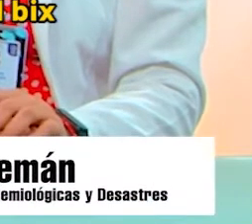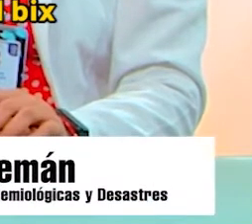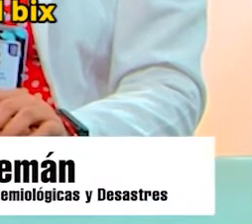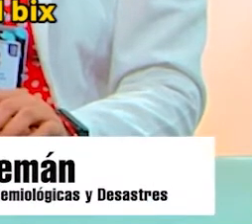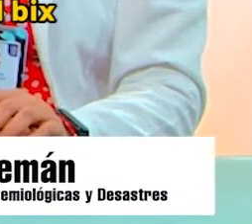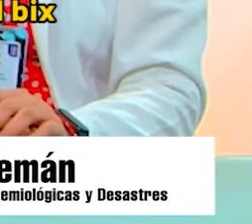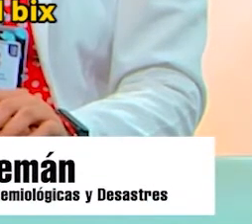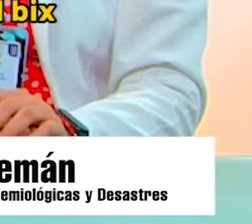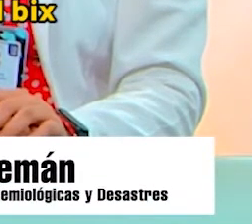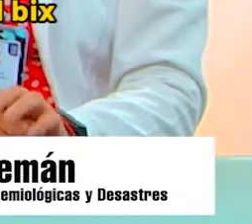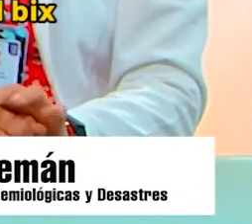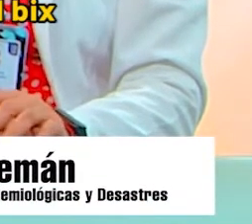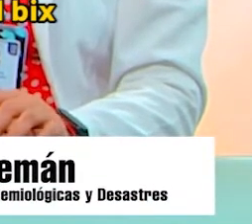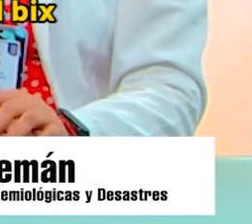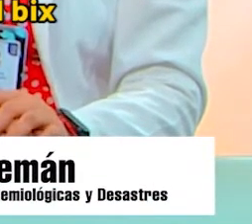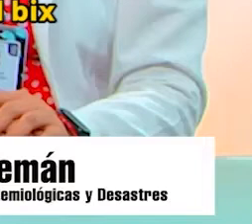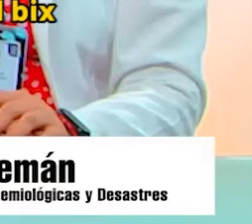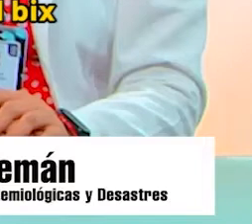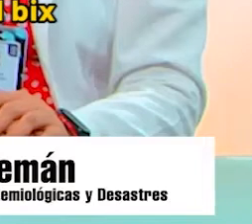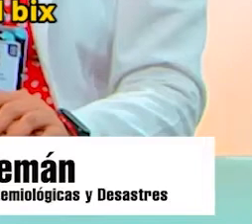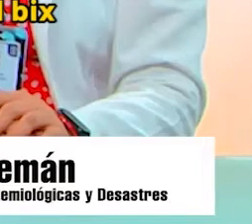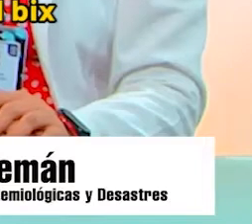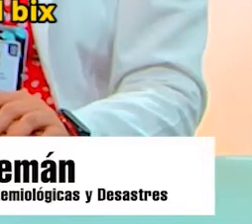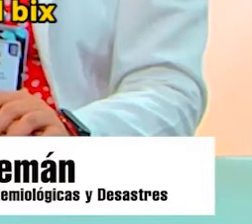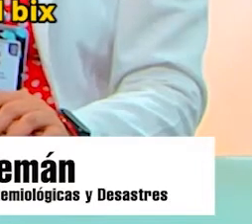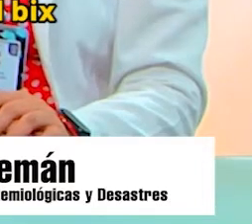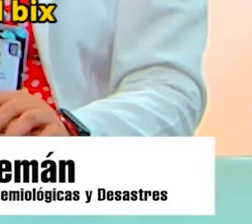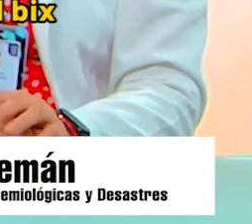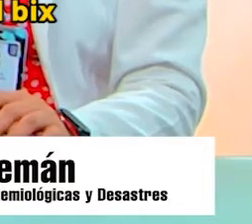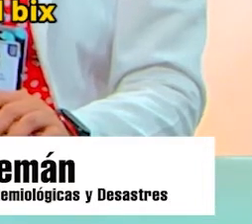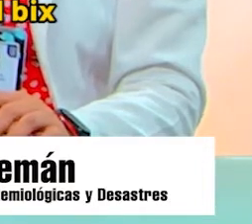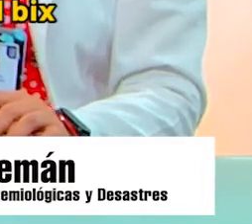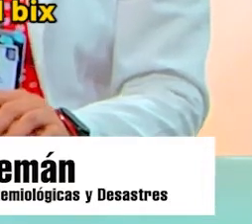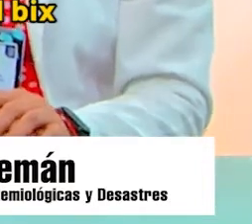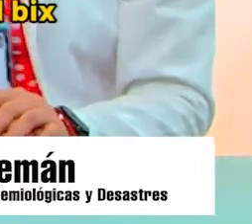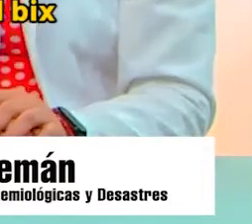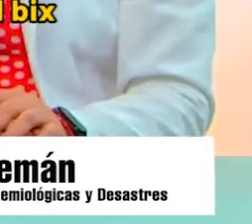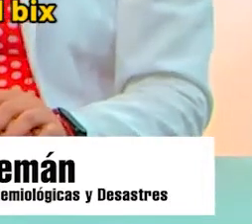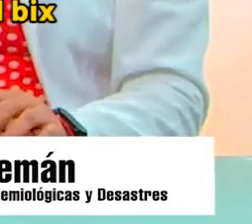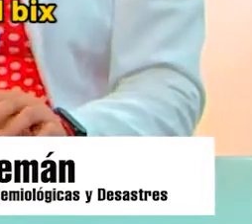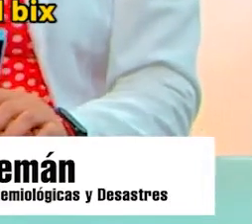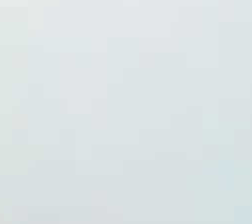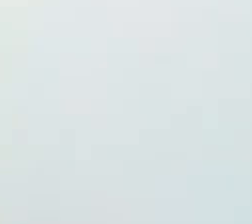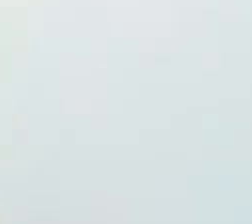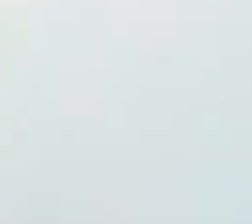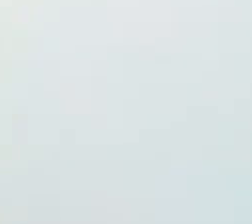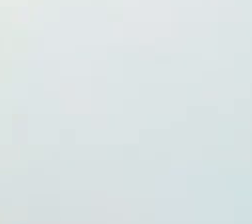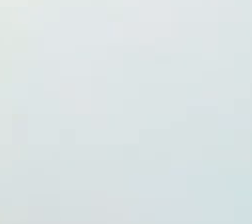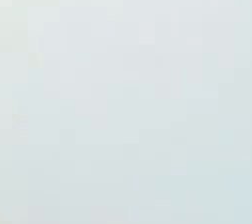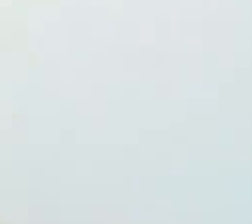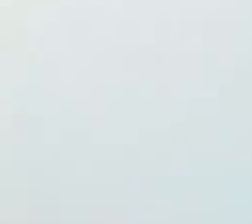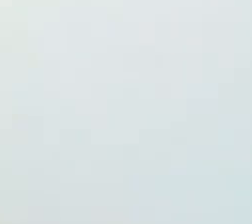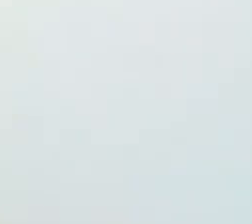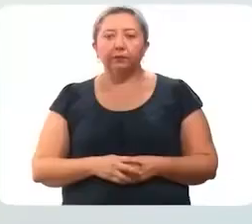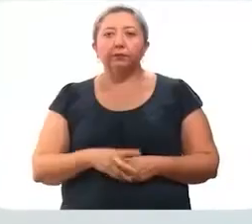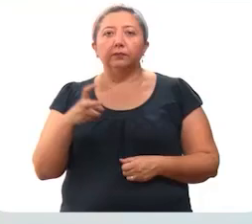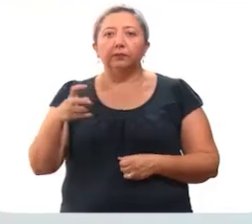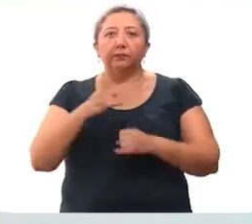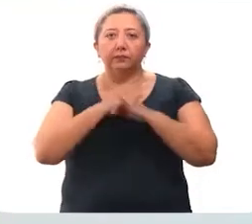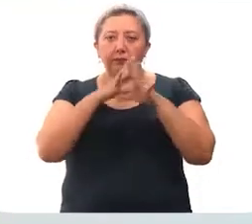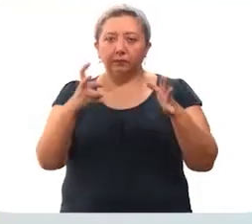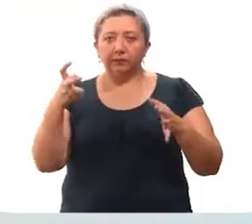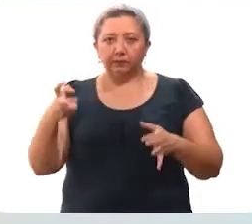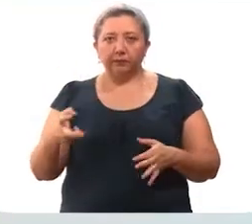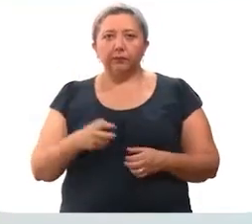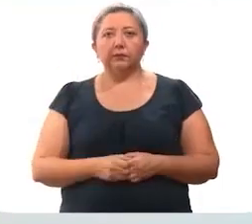Buenas tardes, este es el parte médico relacionado al COVID-19 en el estado de Yucatán. Adelante, Química. Gracias, licenciada. Este es el